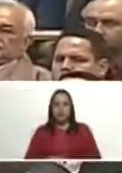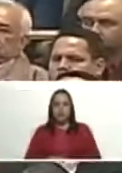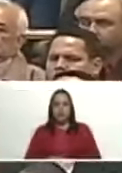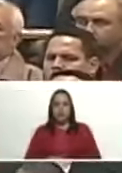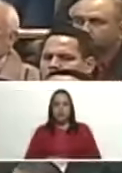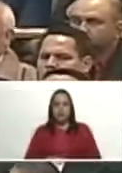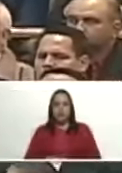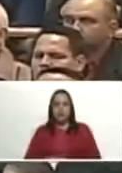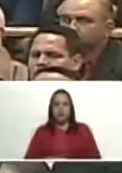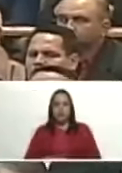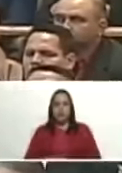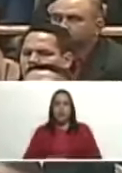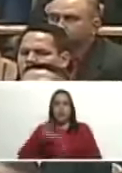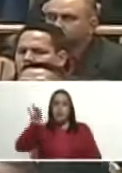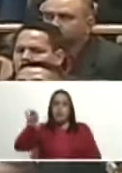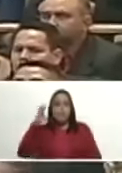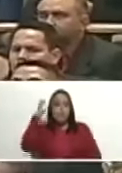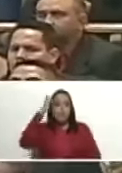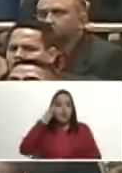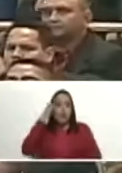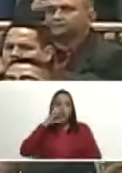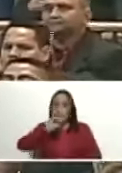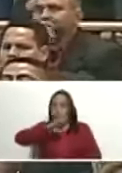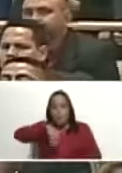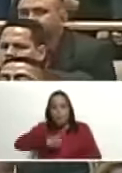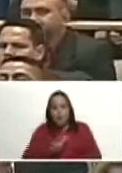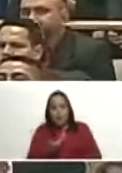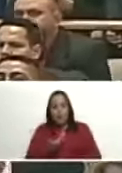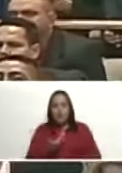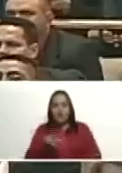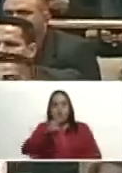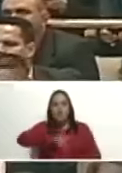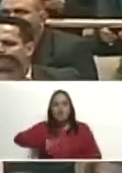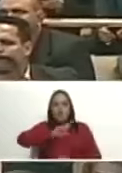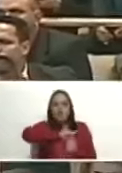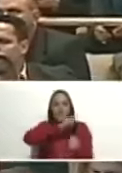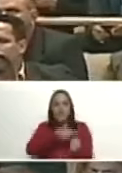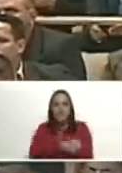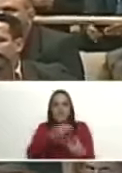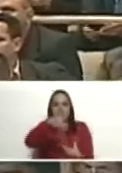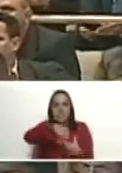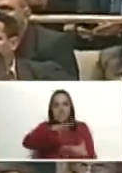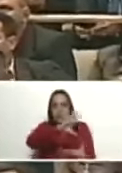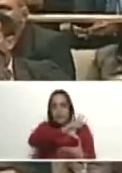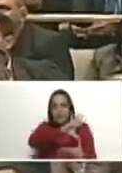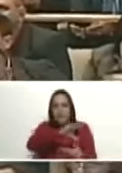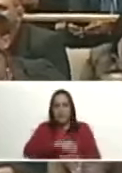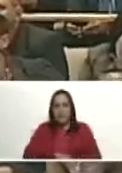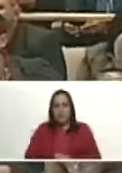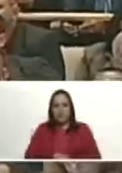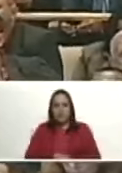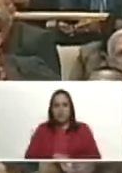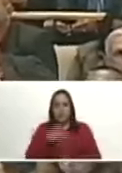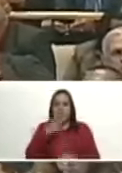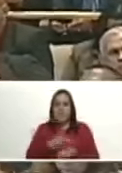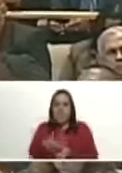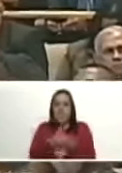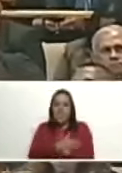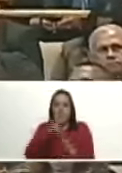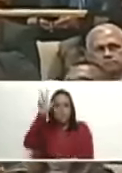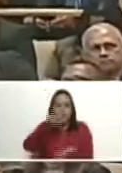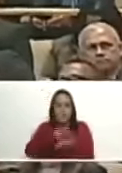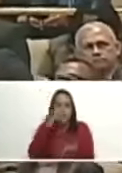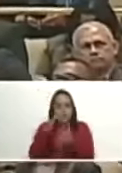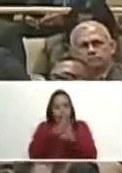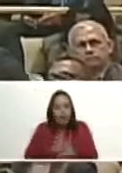Las potencias europeas no podrían usar la fuerza en el continente americano sin la aprobación de los